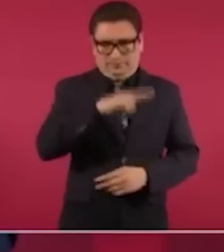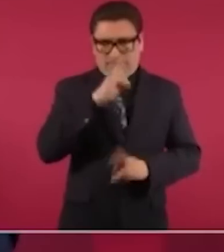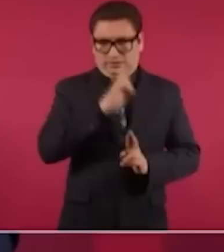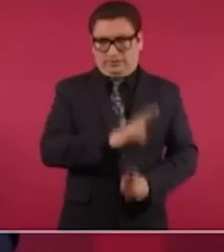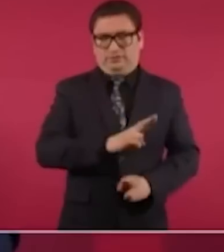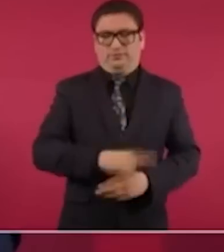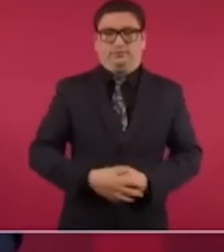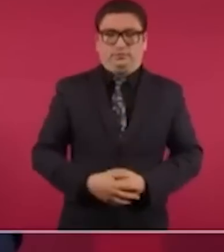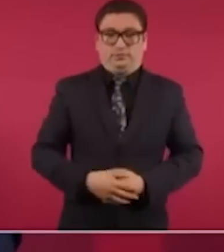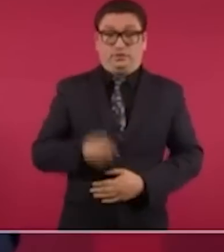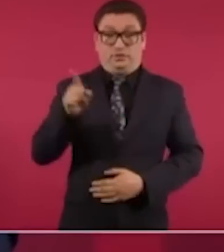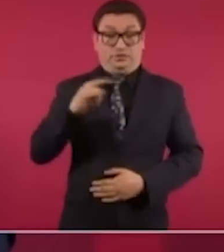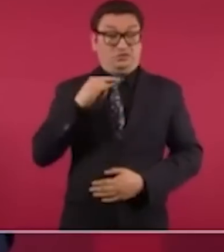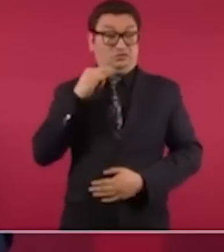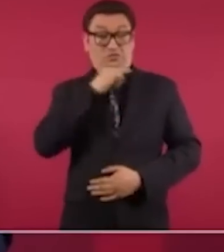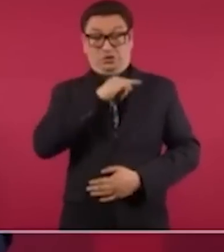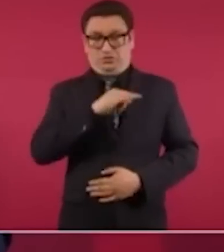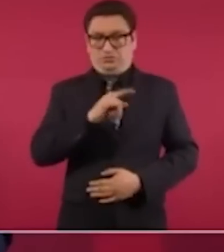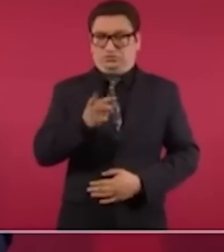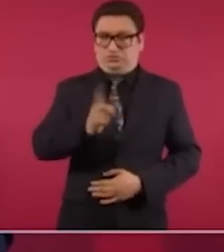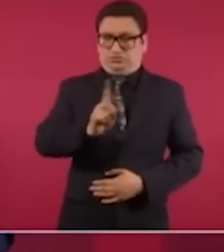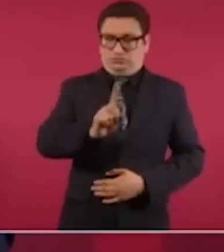y no Es hipócrita